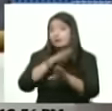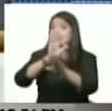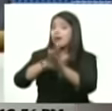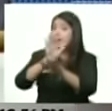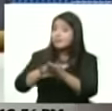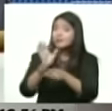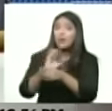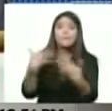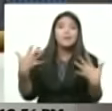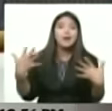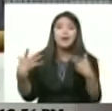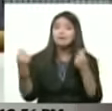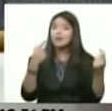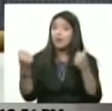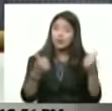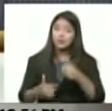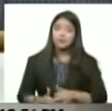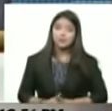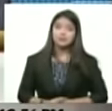una emergencia económica